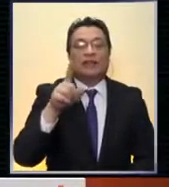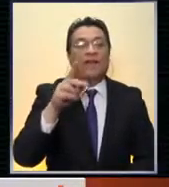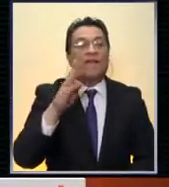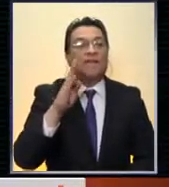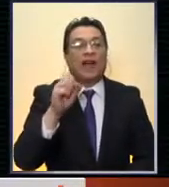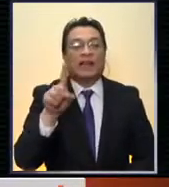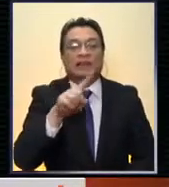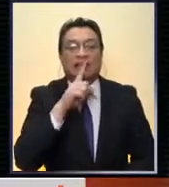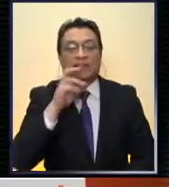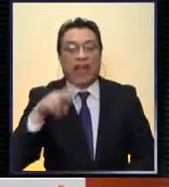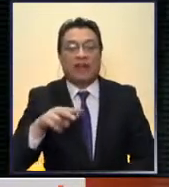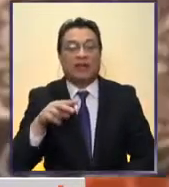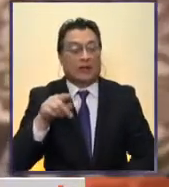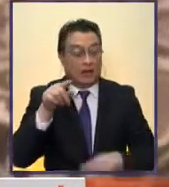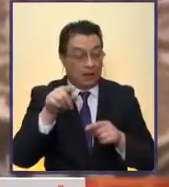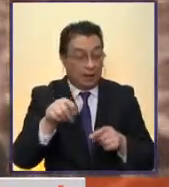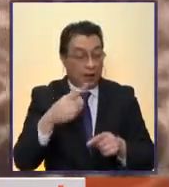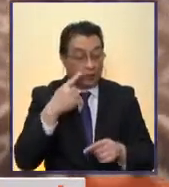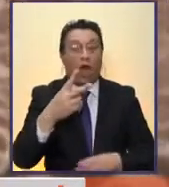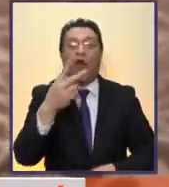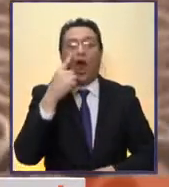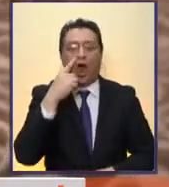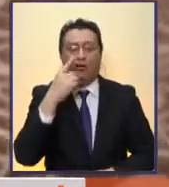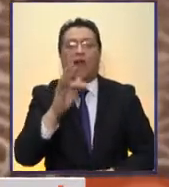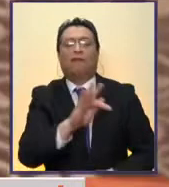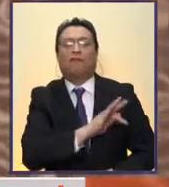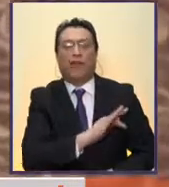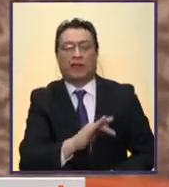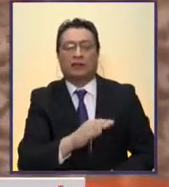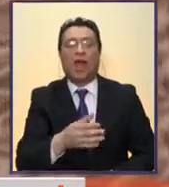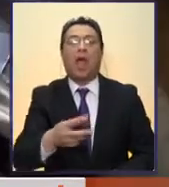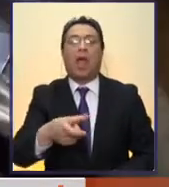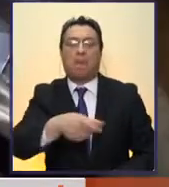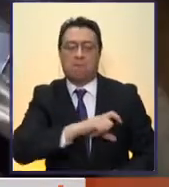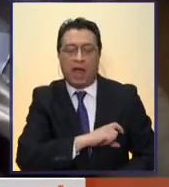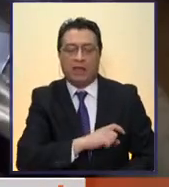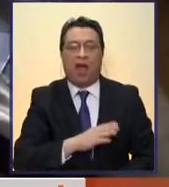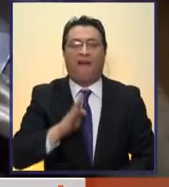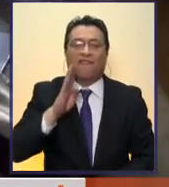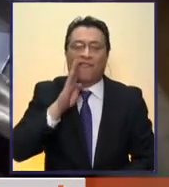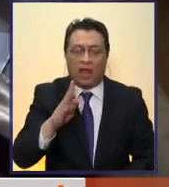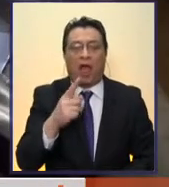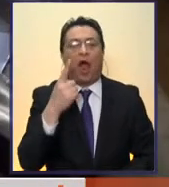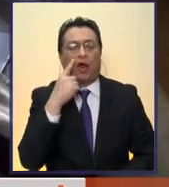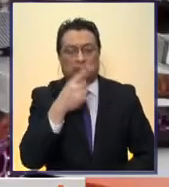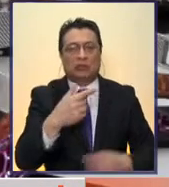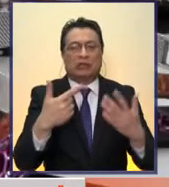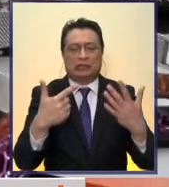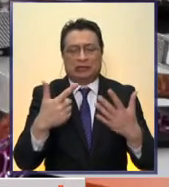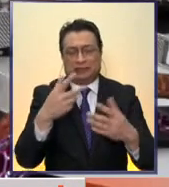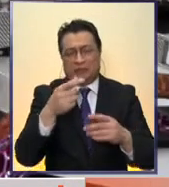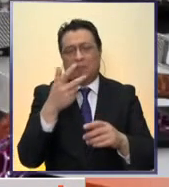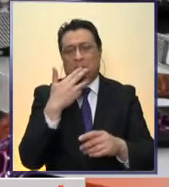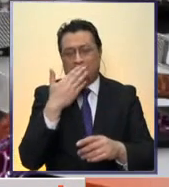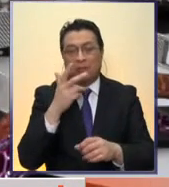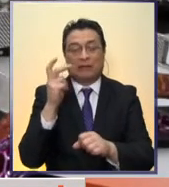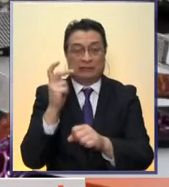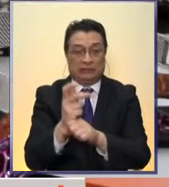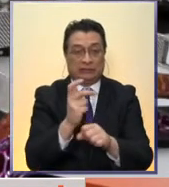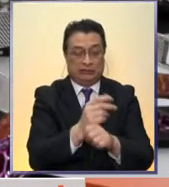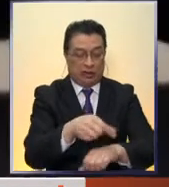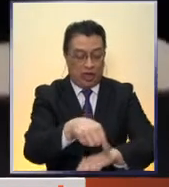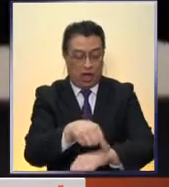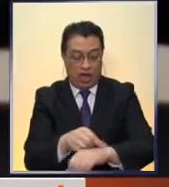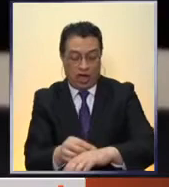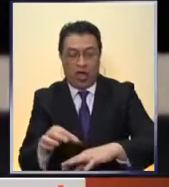quien según la PDI ya era conocido en Francia, España y Bélgica, integrando una banda de 7 chilenos que se dedican a robar joyerías y casas, otros